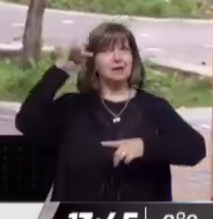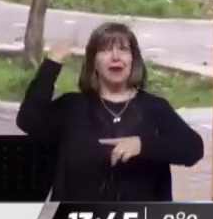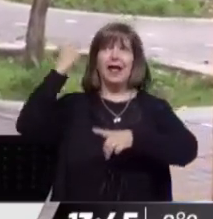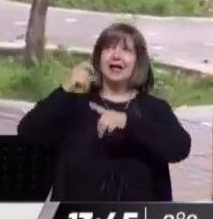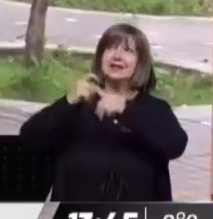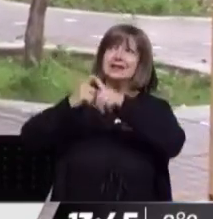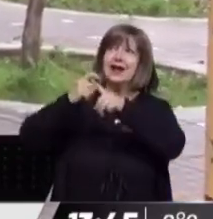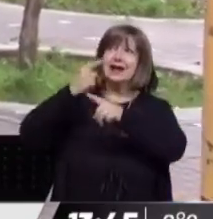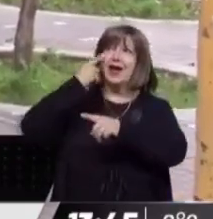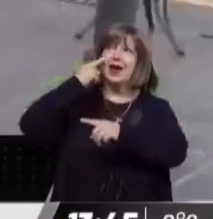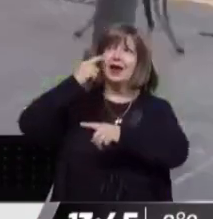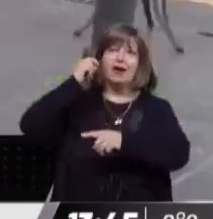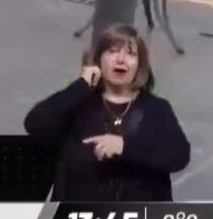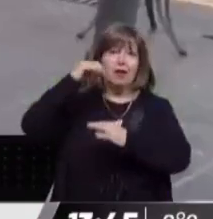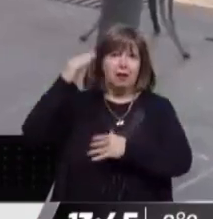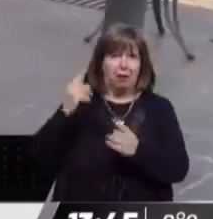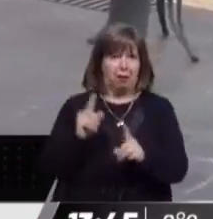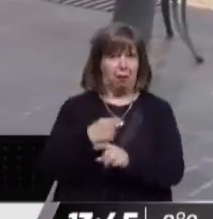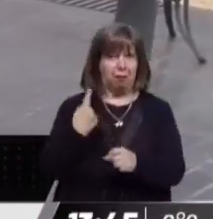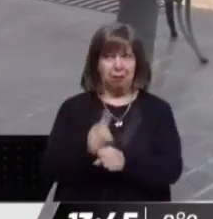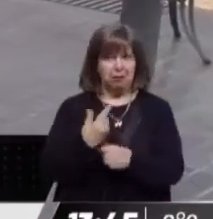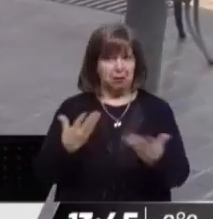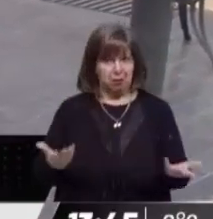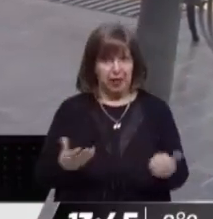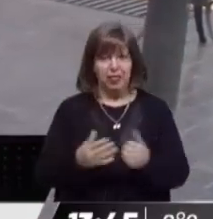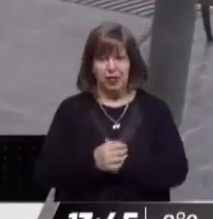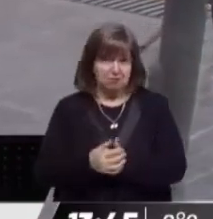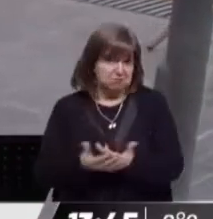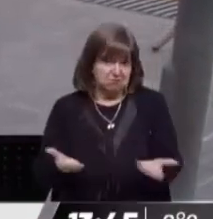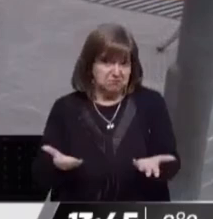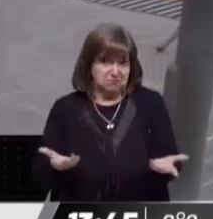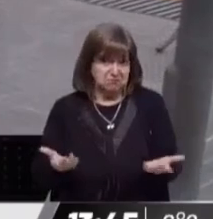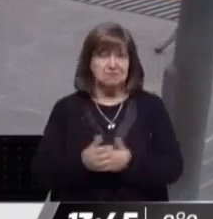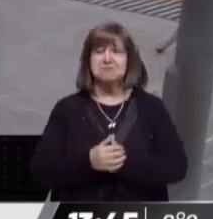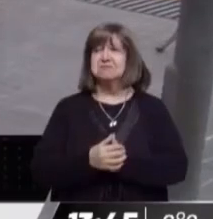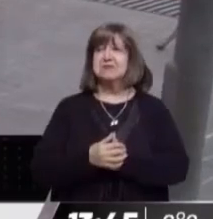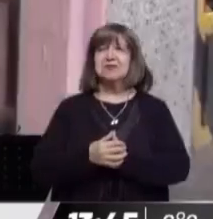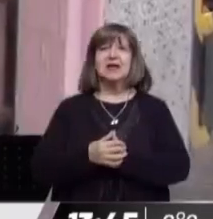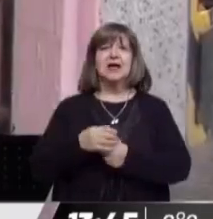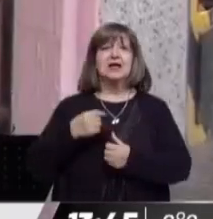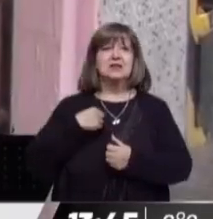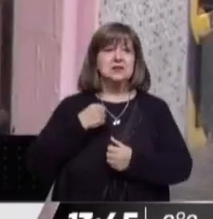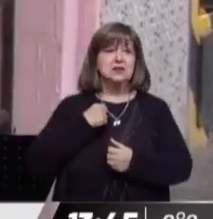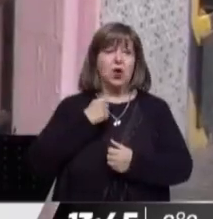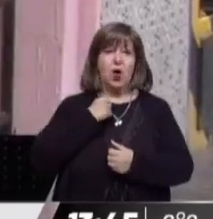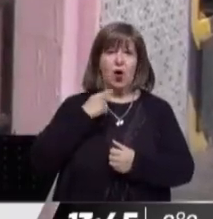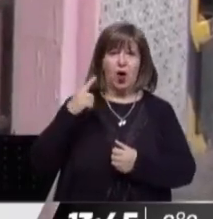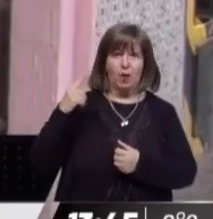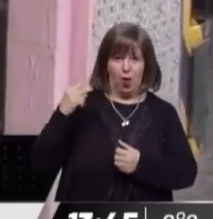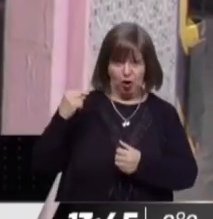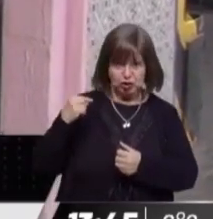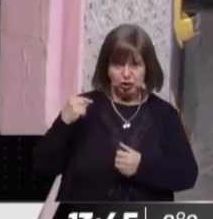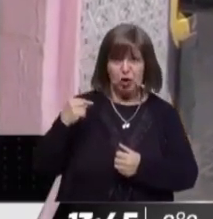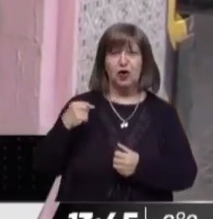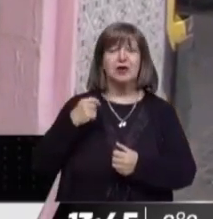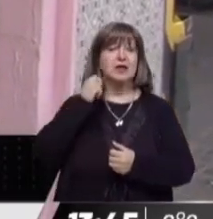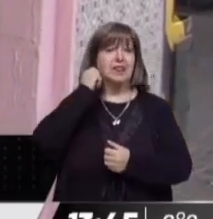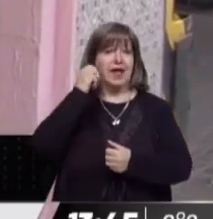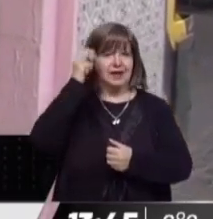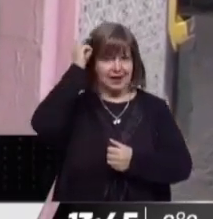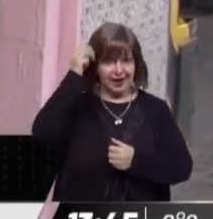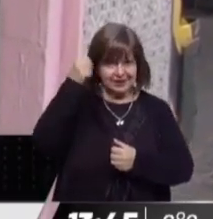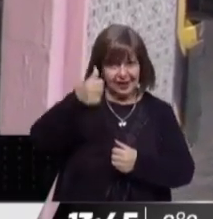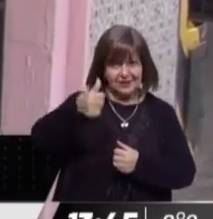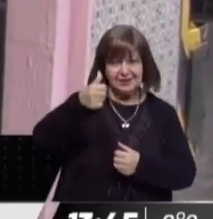adulto mayor yo soy mozo yo tengo 36 años del tiempo que tengo de vida nunca vi una situación tan complicada en el